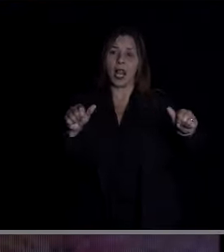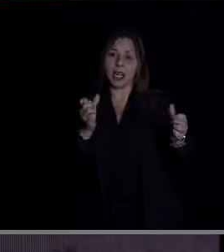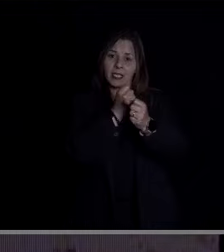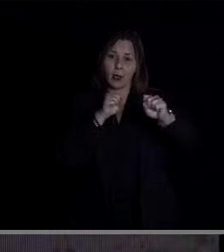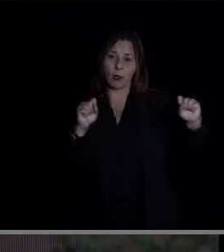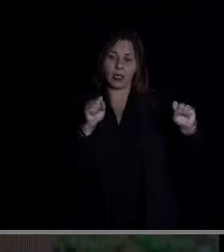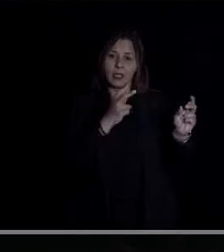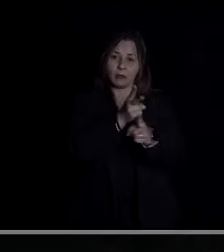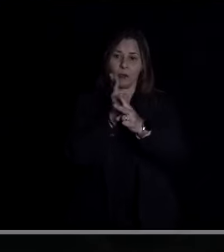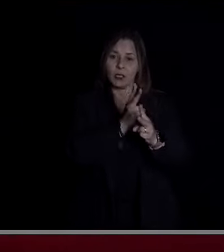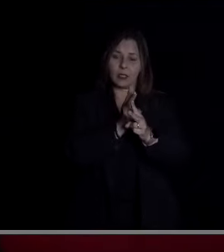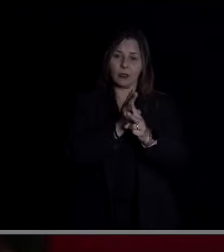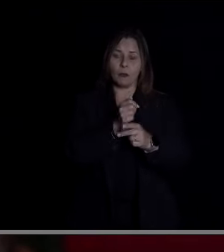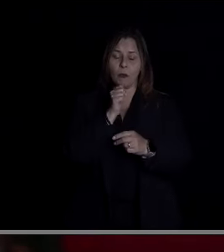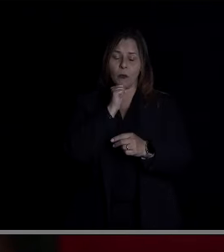Pública.